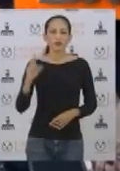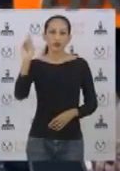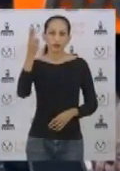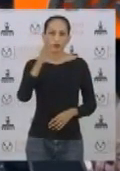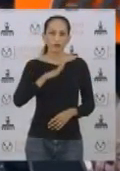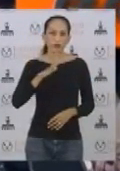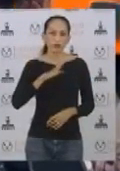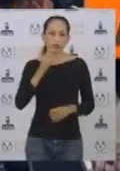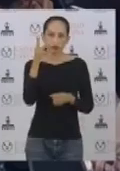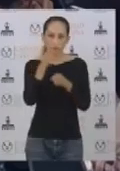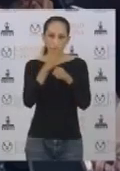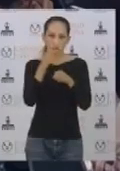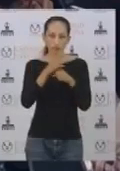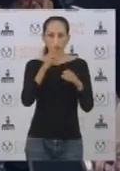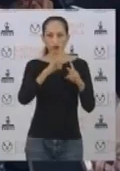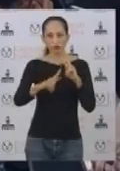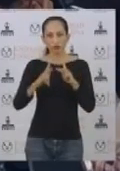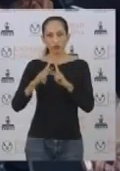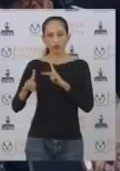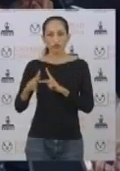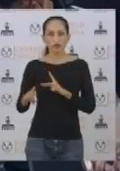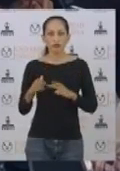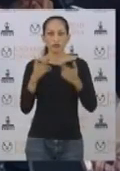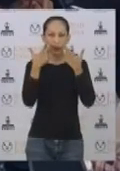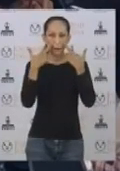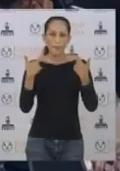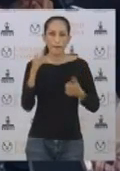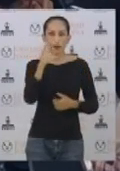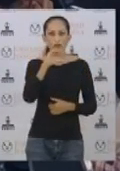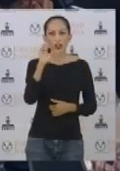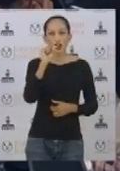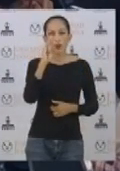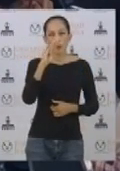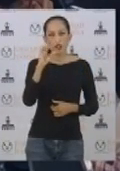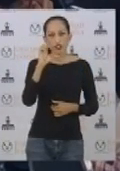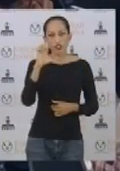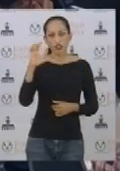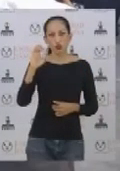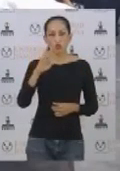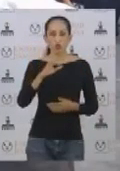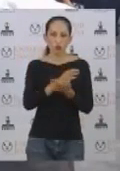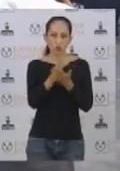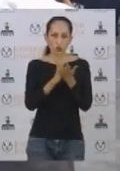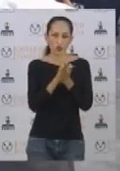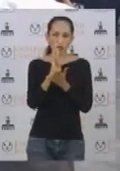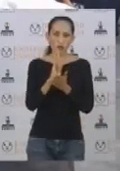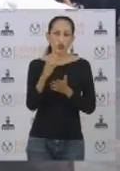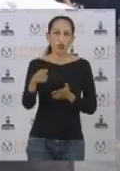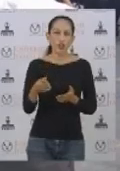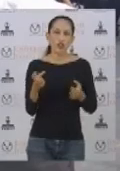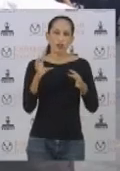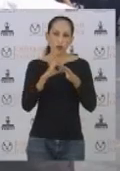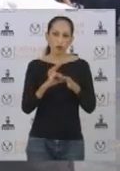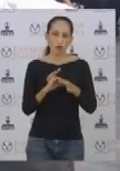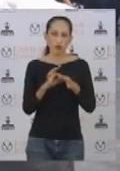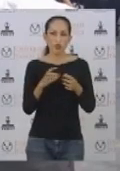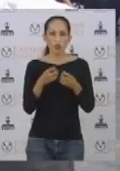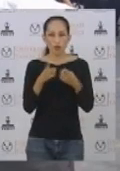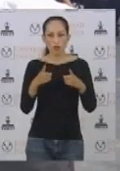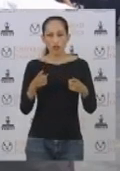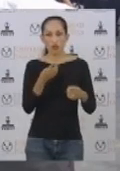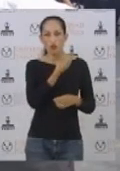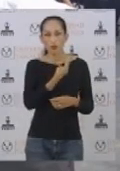cabo la tercera etapa del proyecto Transformando tu Comunidad en el ejido Alianza de Caballeros, Municipio de Victoria. Esto dentro de las actividades que desarrolla el Centro